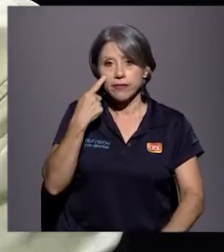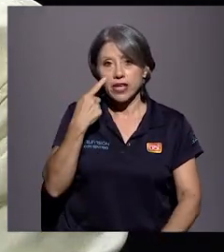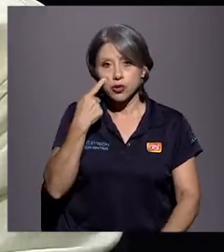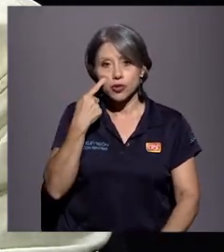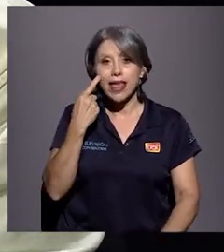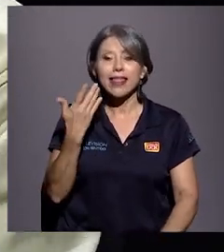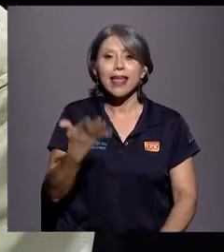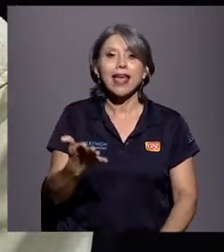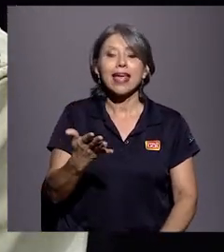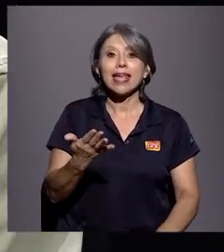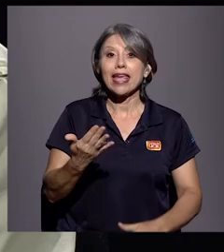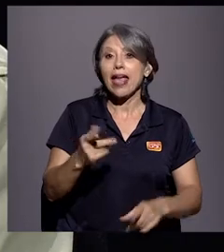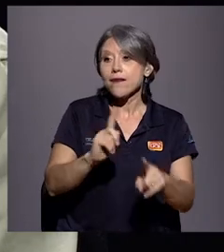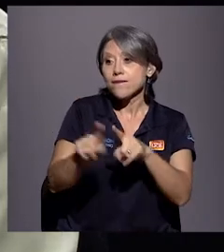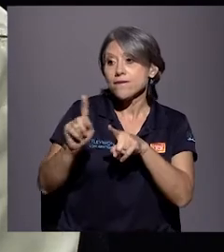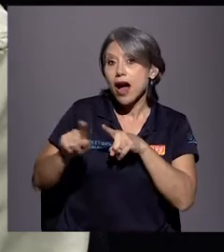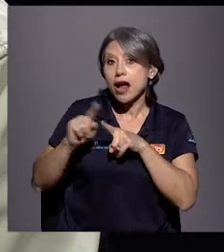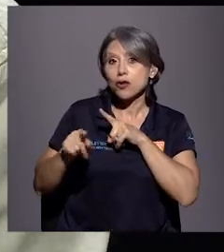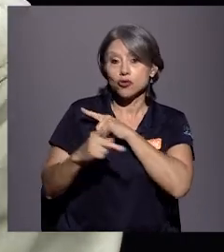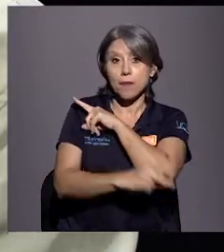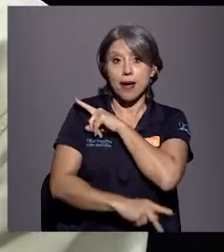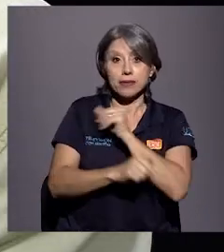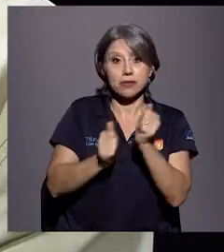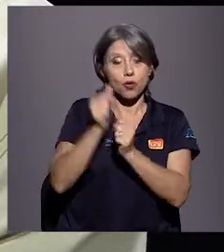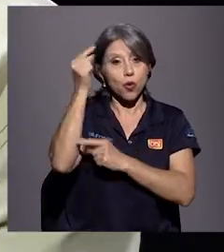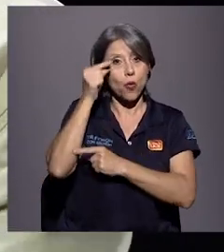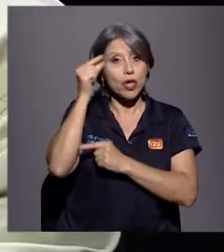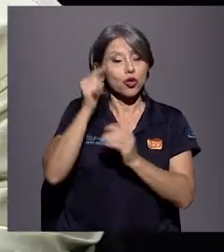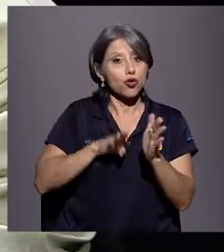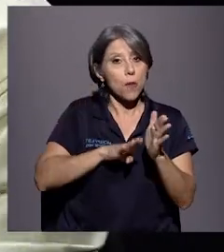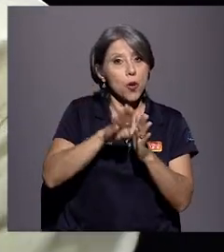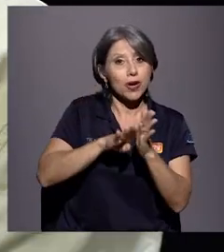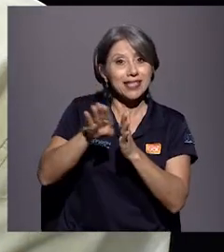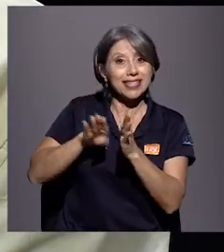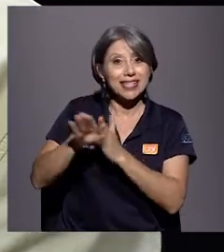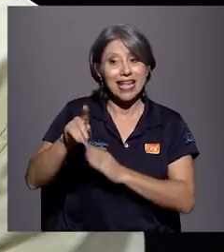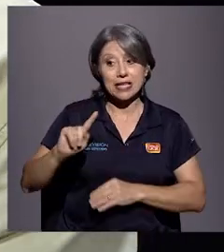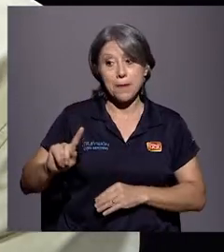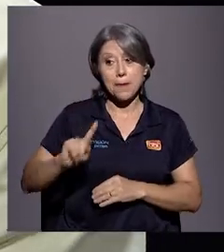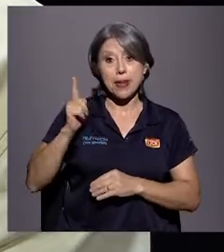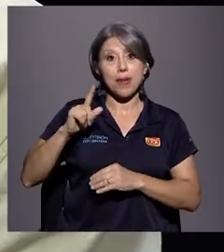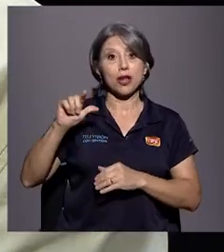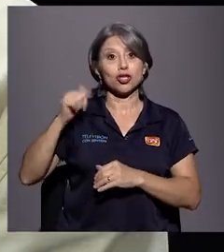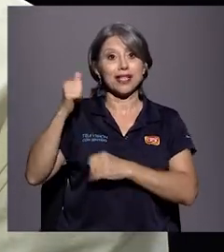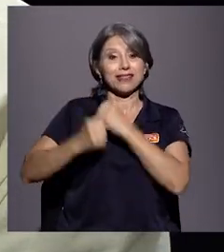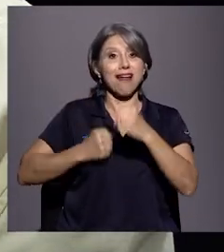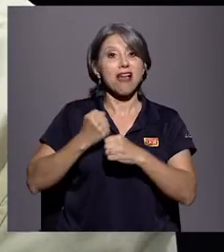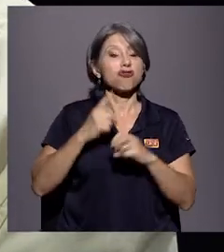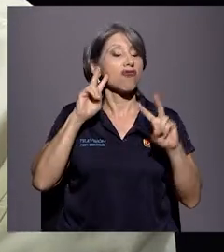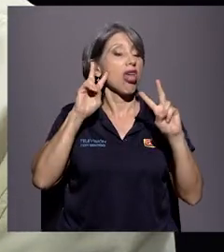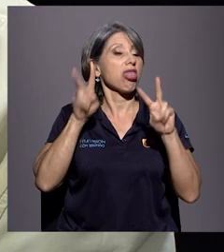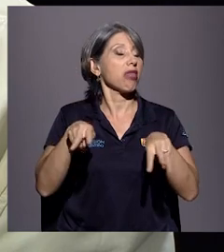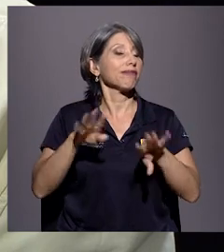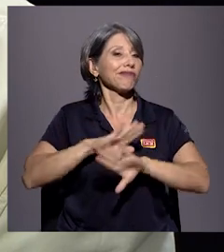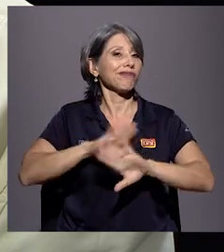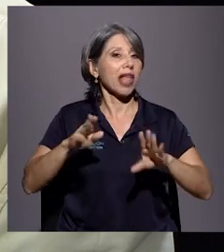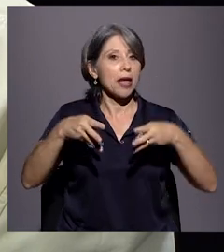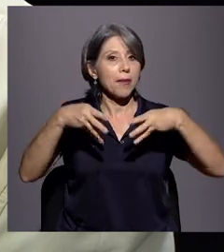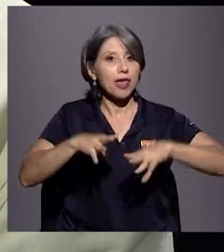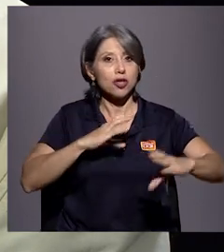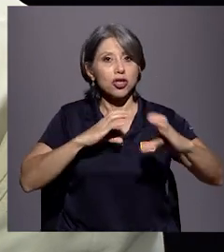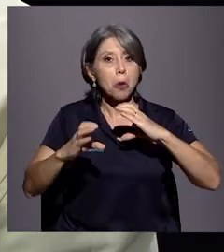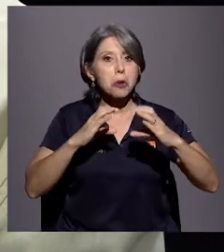que varios de estos gobiernos progresistas que estuvieron en la primera década descuidaron la cuestión de los medios de